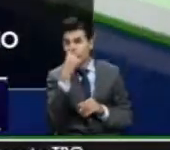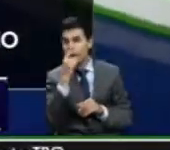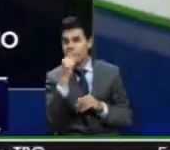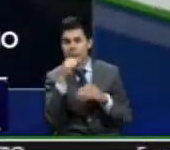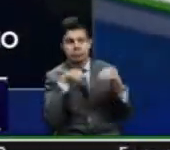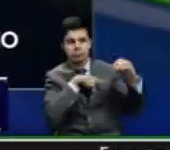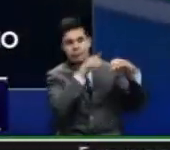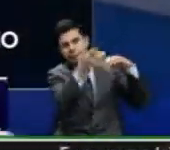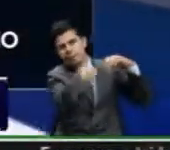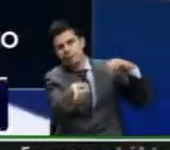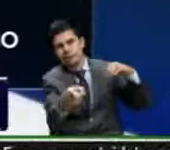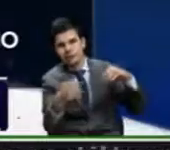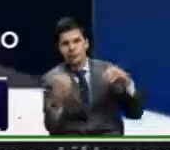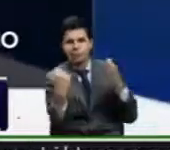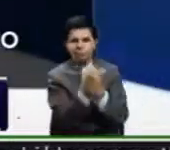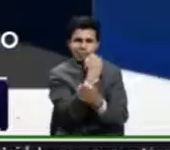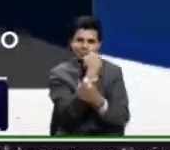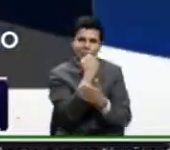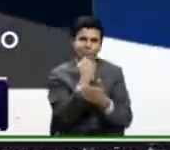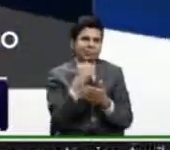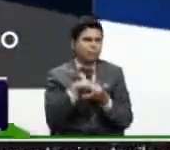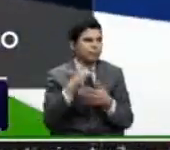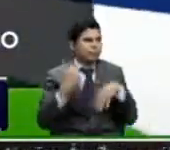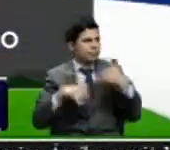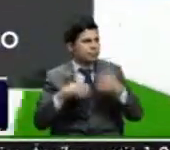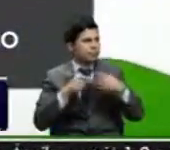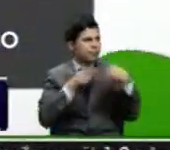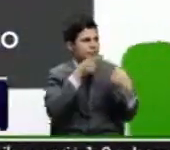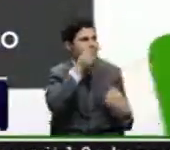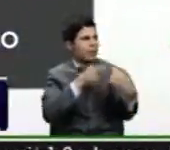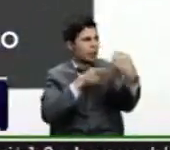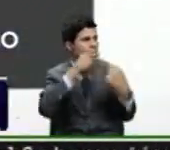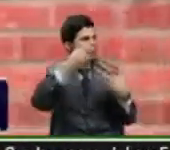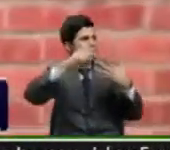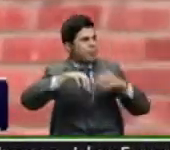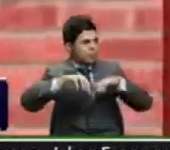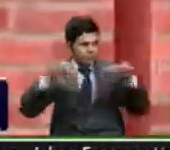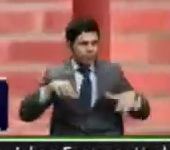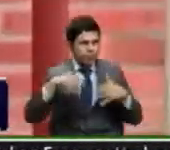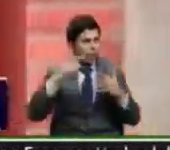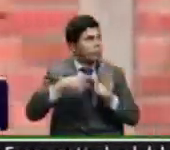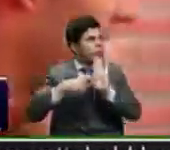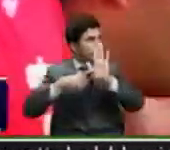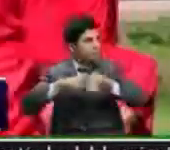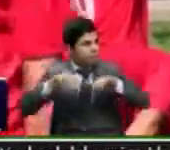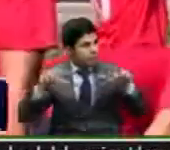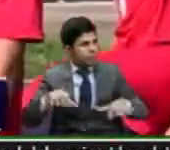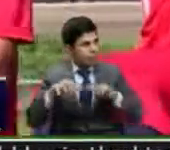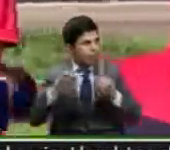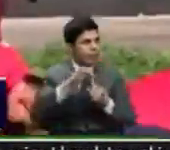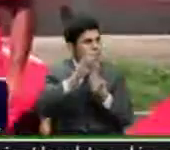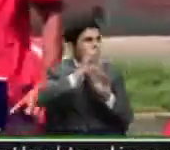las oportunidades que están así en partidos así difíciles no se pueden fallar. En el próximo partido